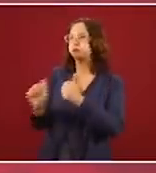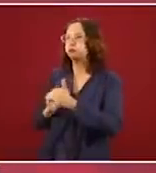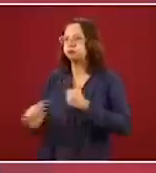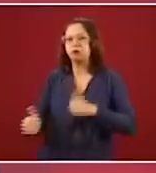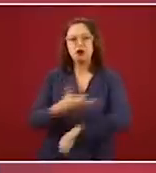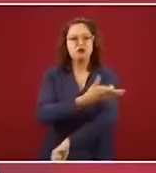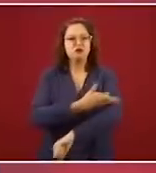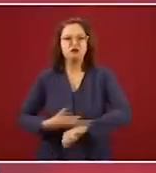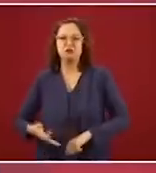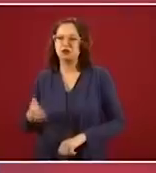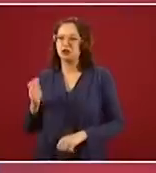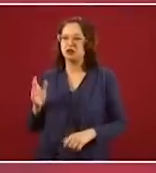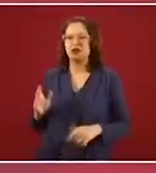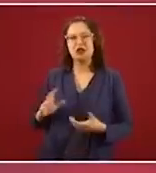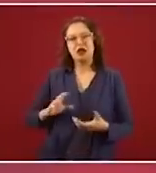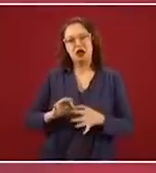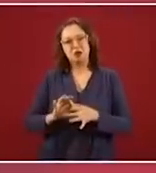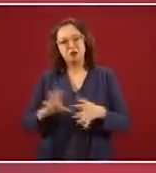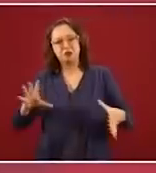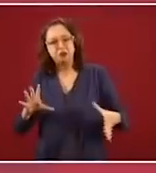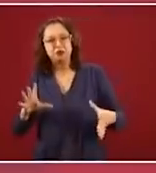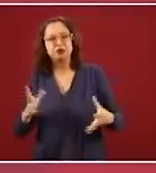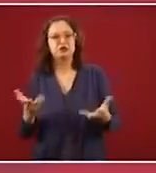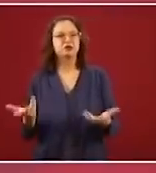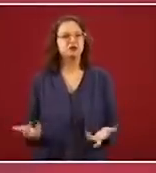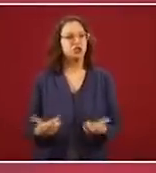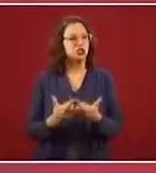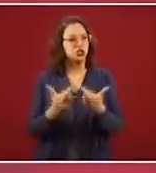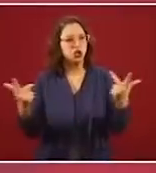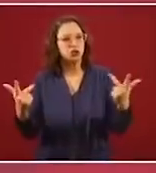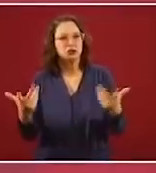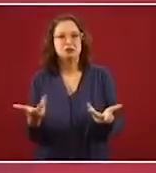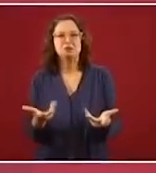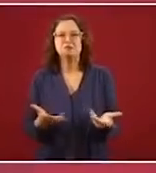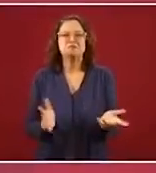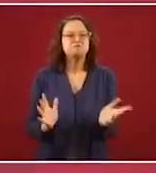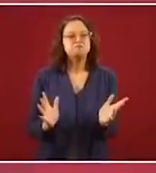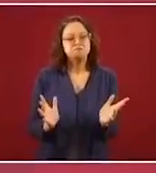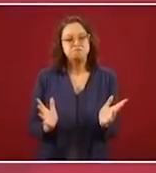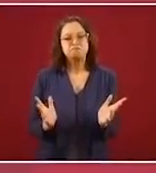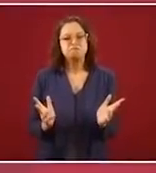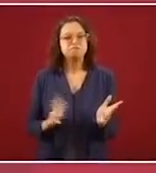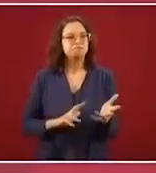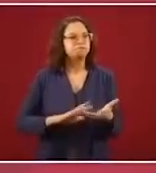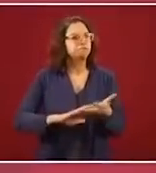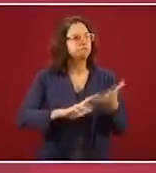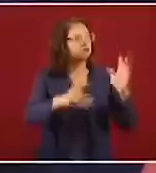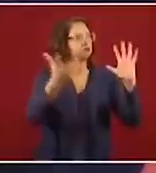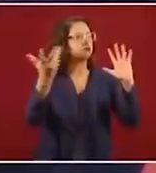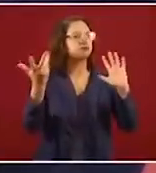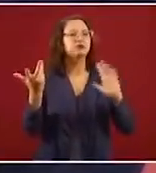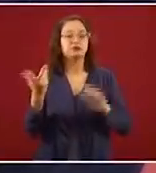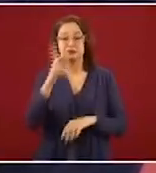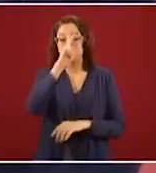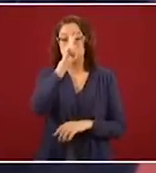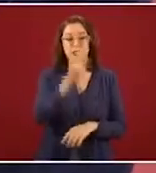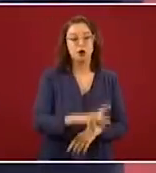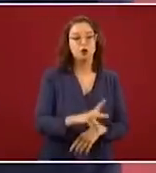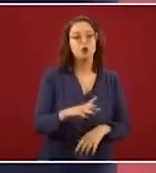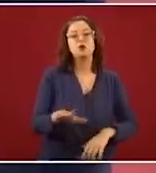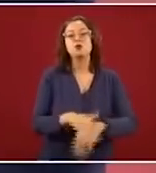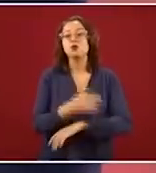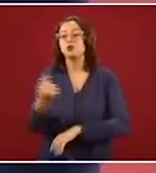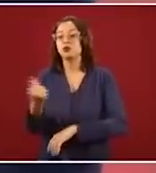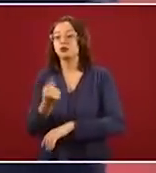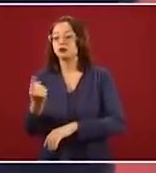familias, donde está roto el tejido social. La vida comunitaria